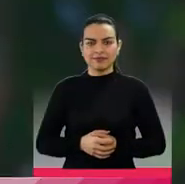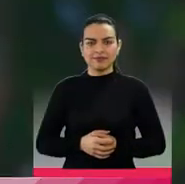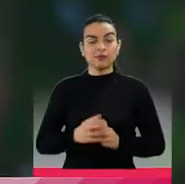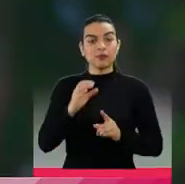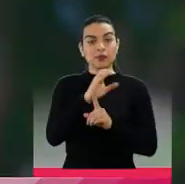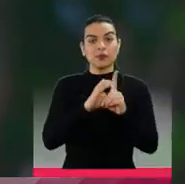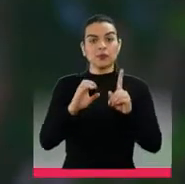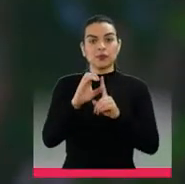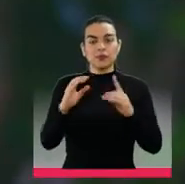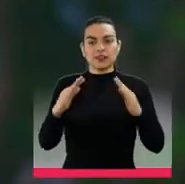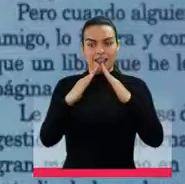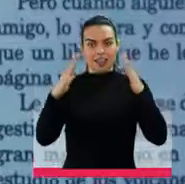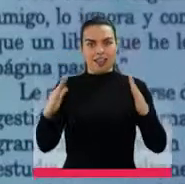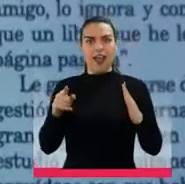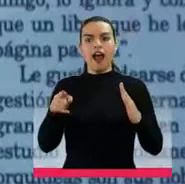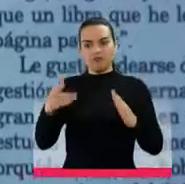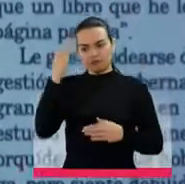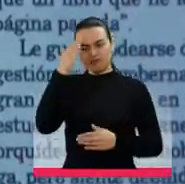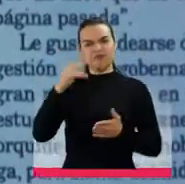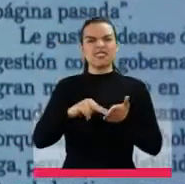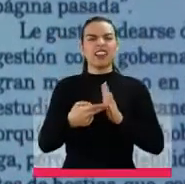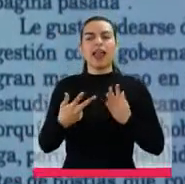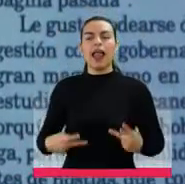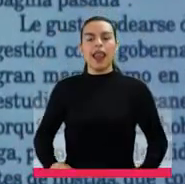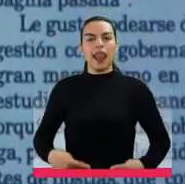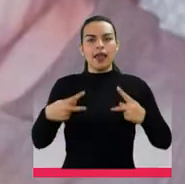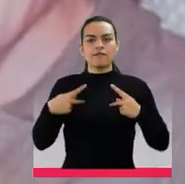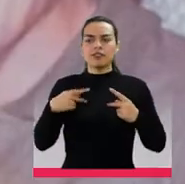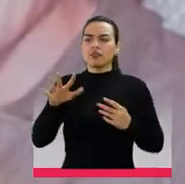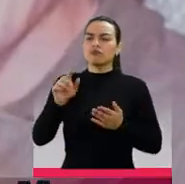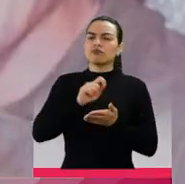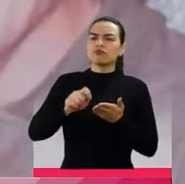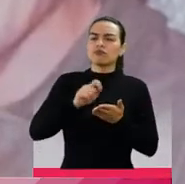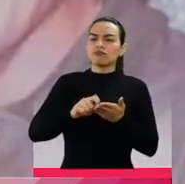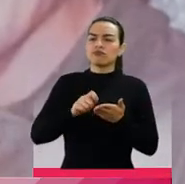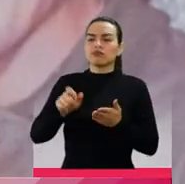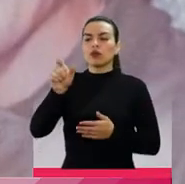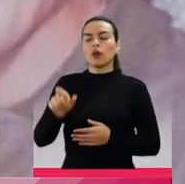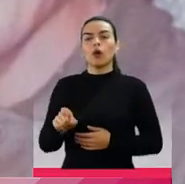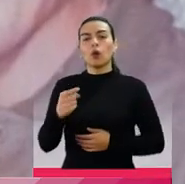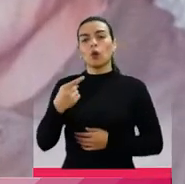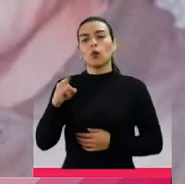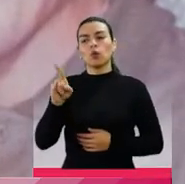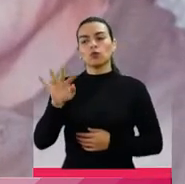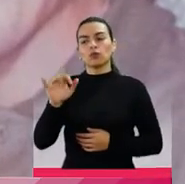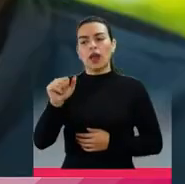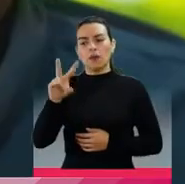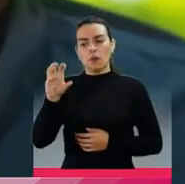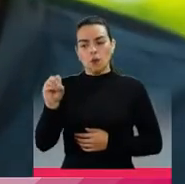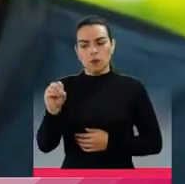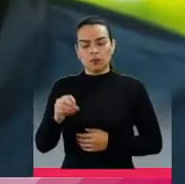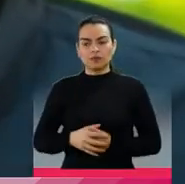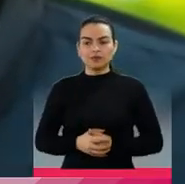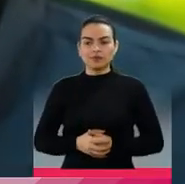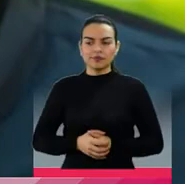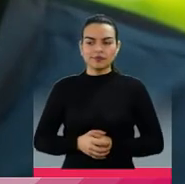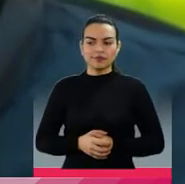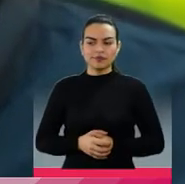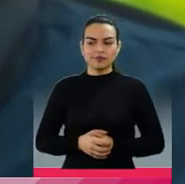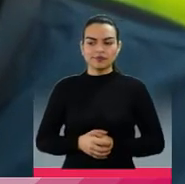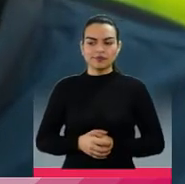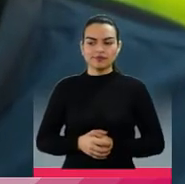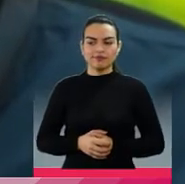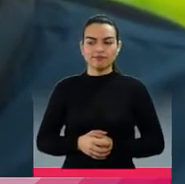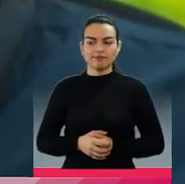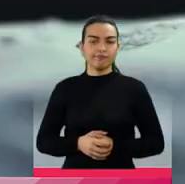trae La Tinta de la Vida, la historia del escritor irreverente Gustavo Álvarez Gardeazábal. El problema es que nunca aceptamos que